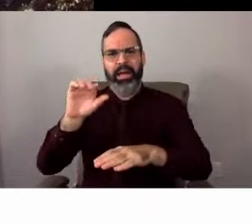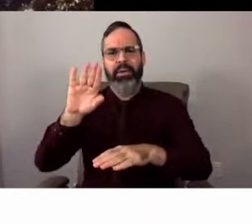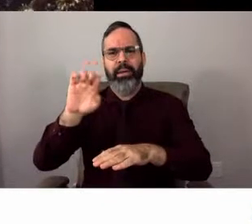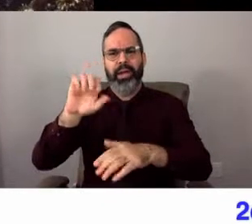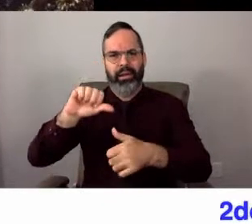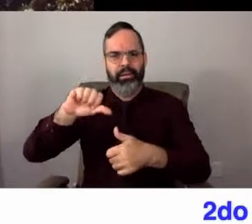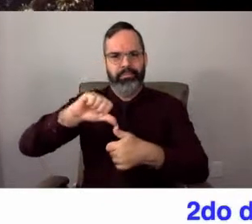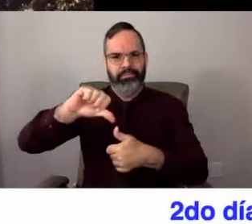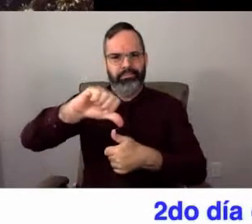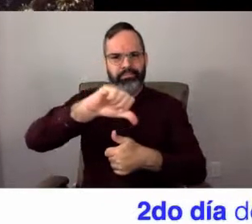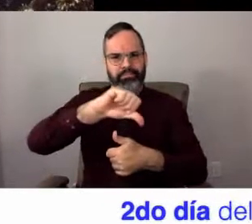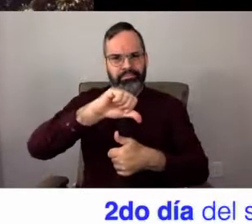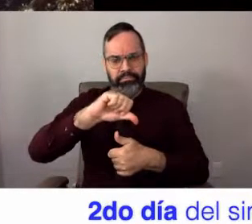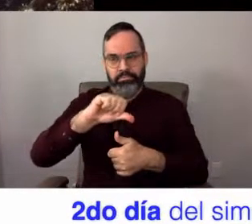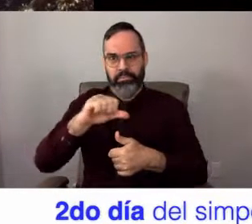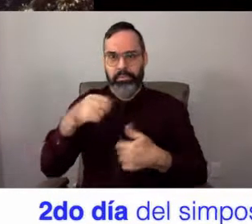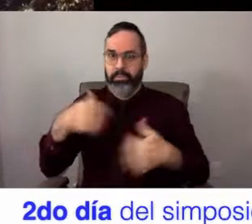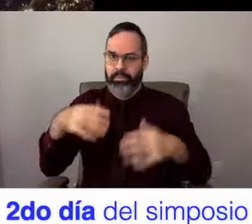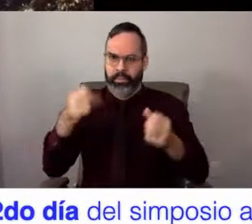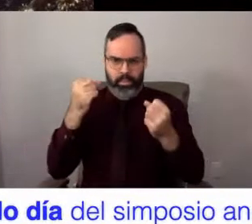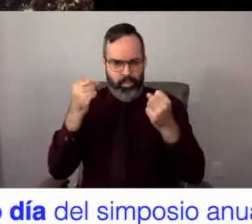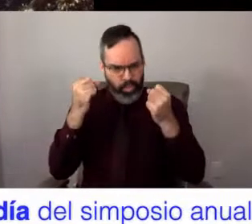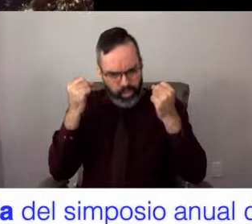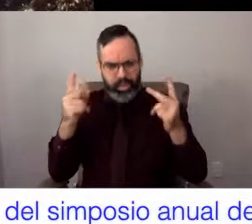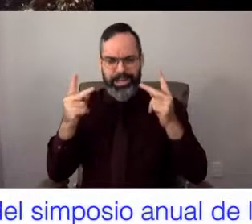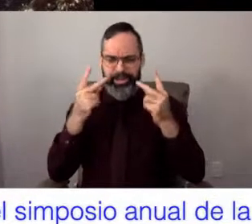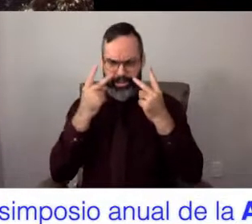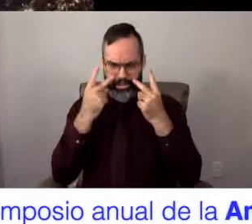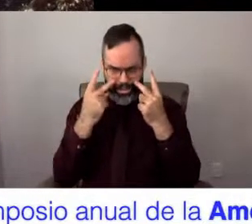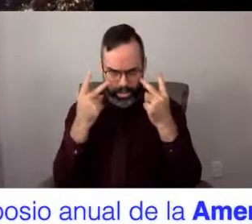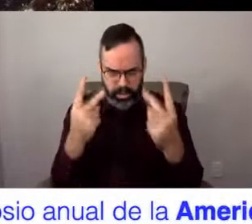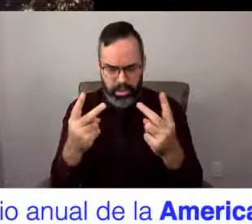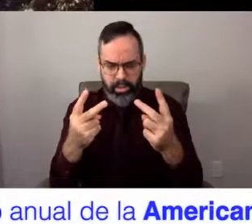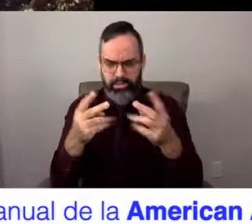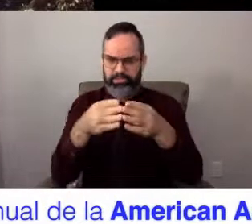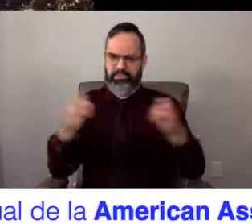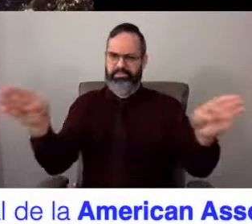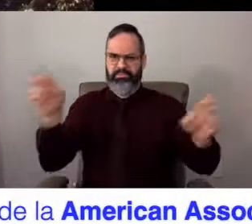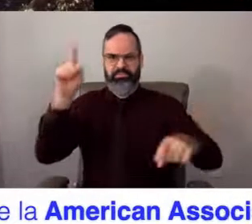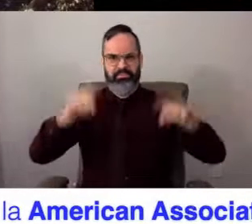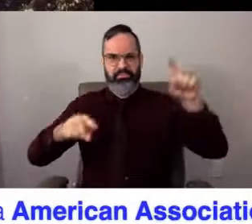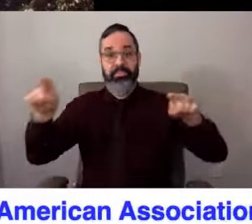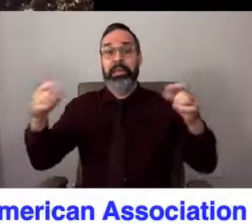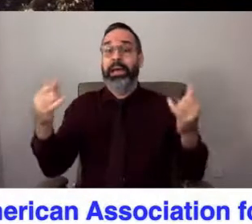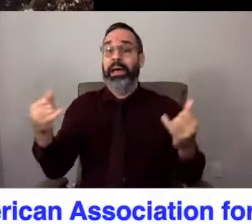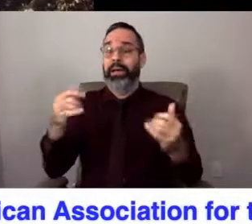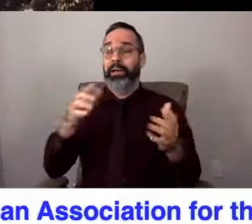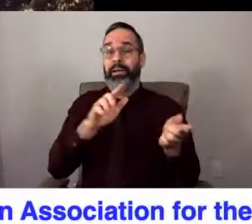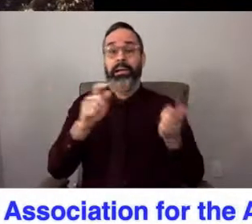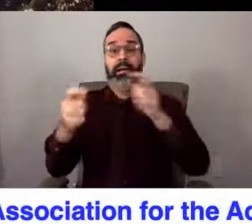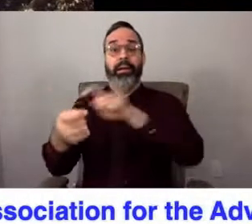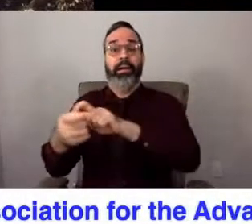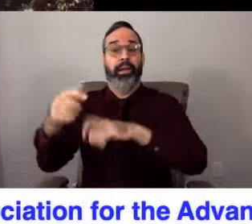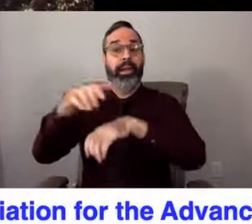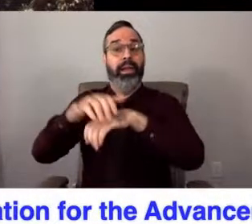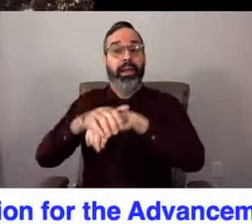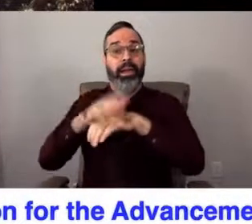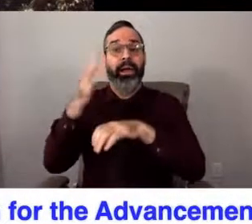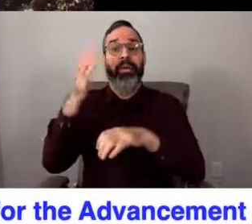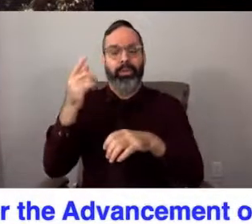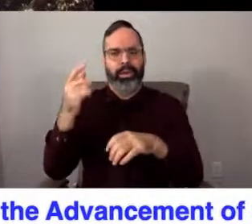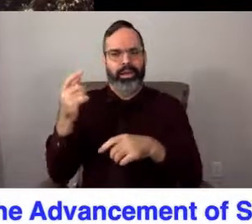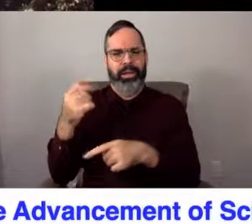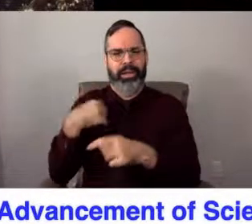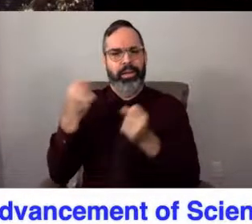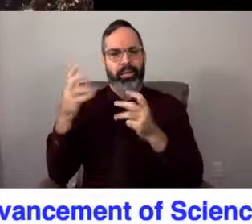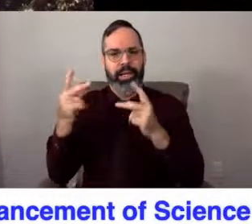una audiencia bastante wide. Voy a cambiar al inglés porque tenemos invitados en inglés y muchos de nuestros viewers también